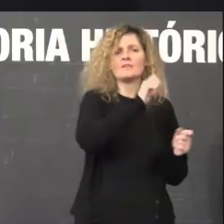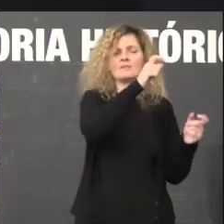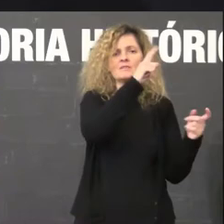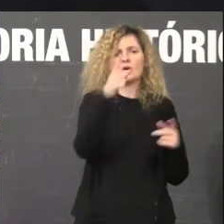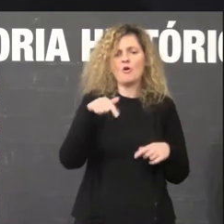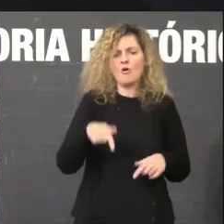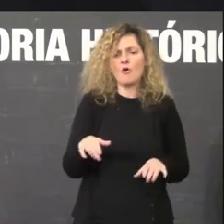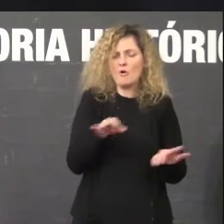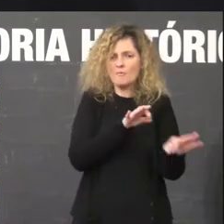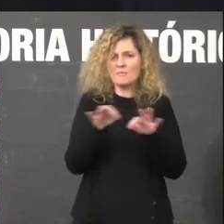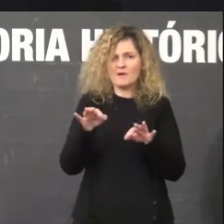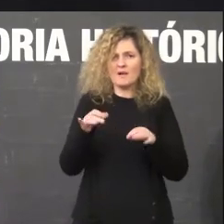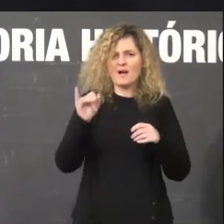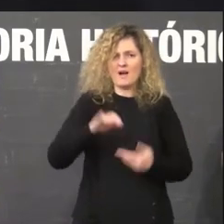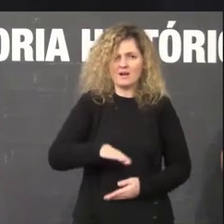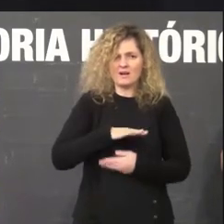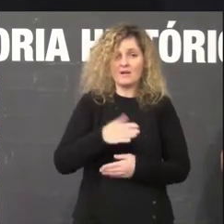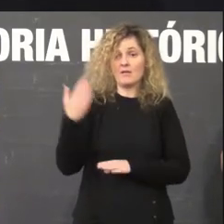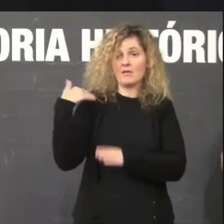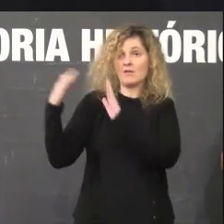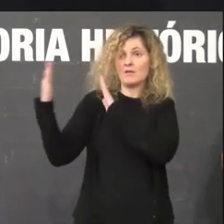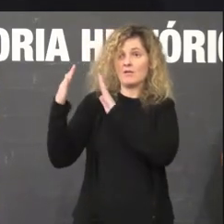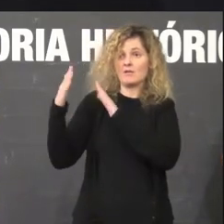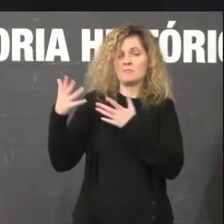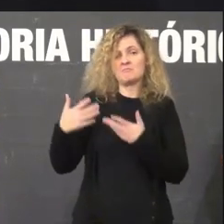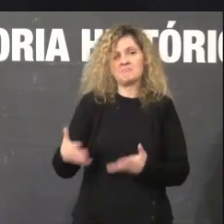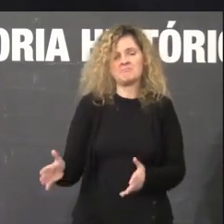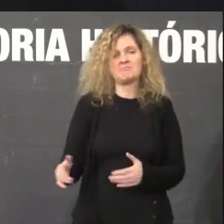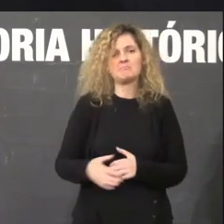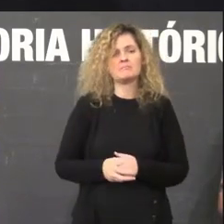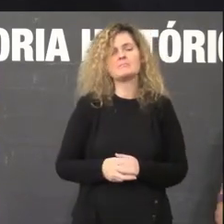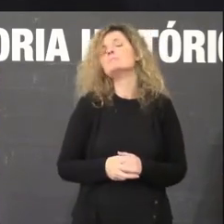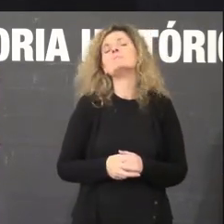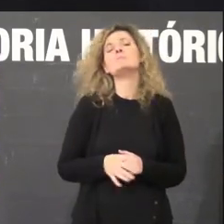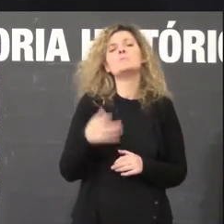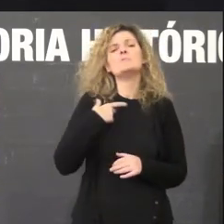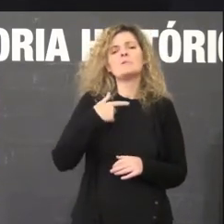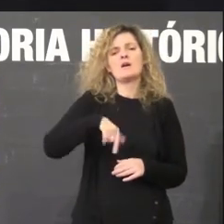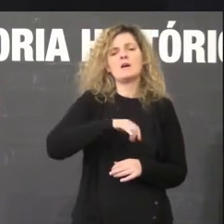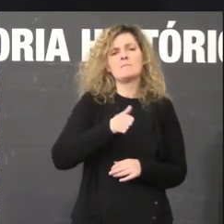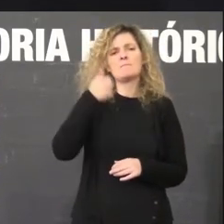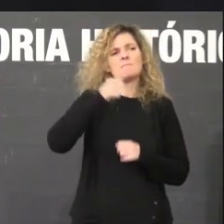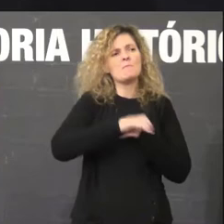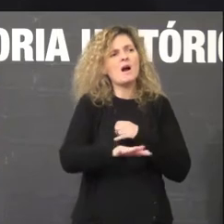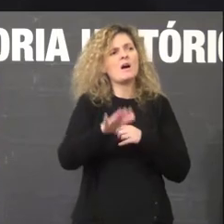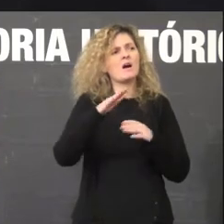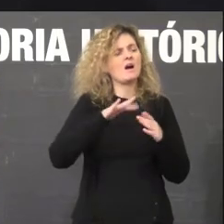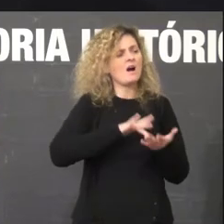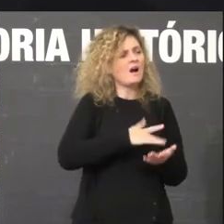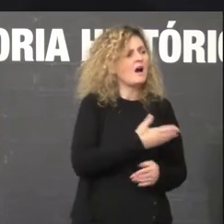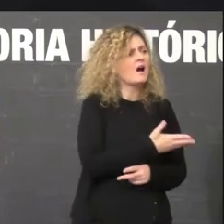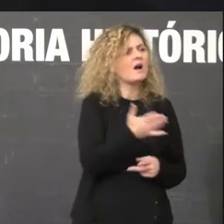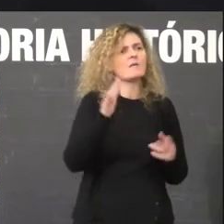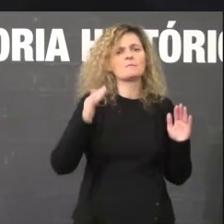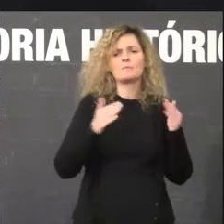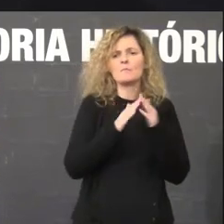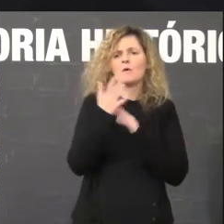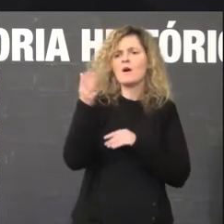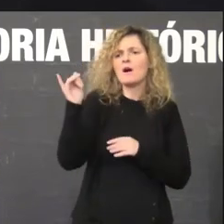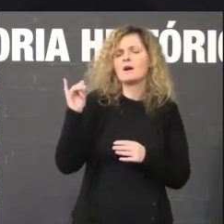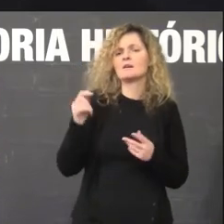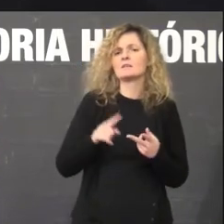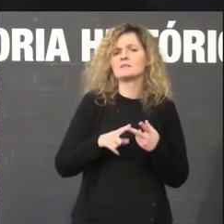hoxe preparados, en outro tempo matalotes, pero si temos mar, si temos campos, si temos montes, si